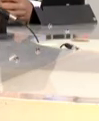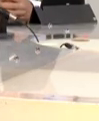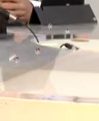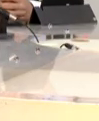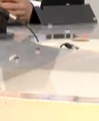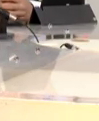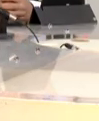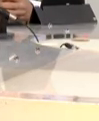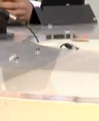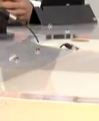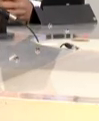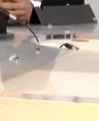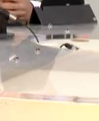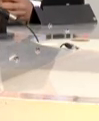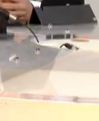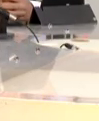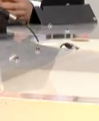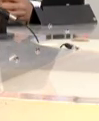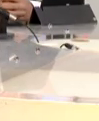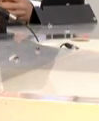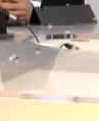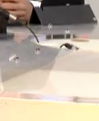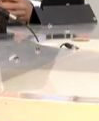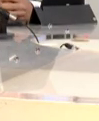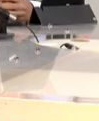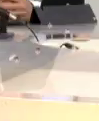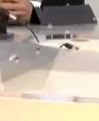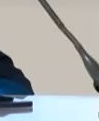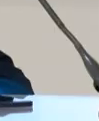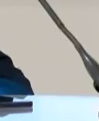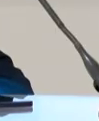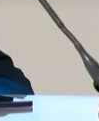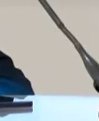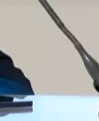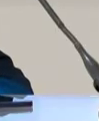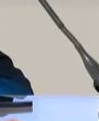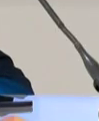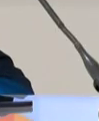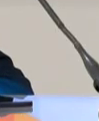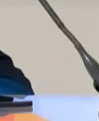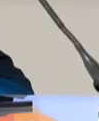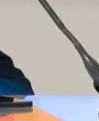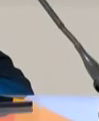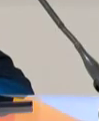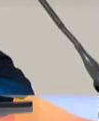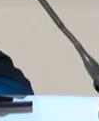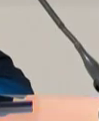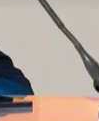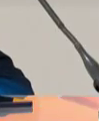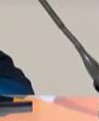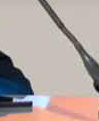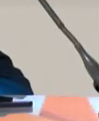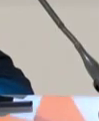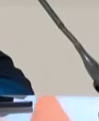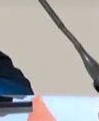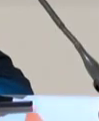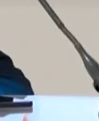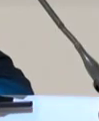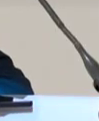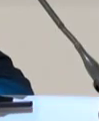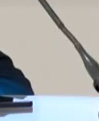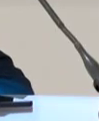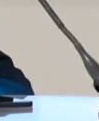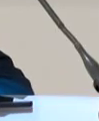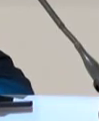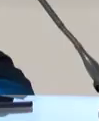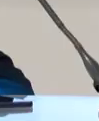en todos estos proyectos? A ver, el proyecto de la iniciativa de la ruta de la franja y de la ruta de la